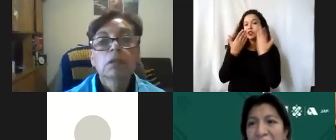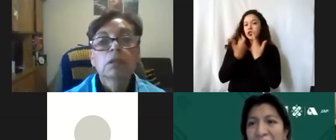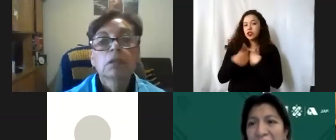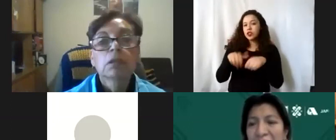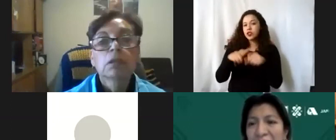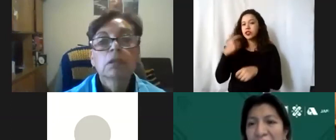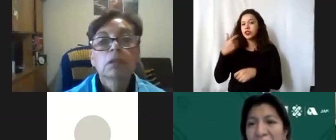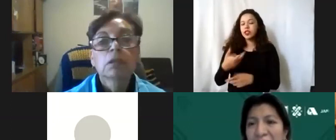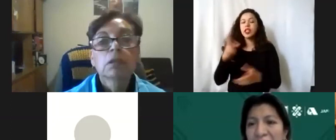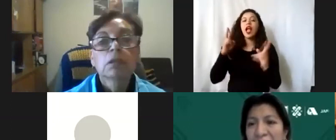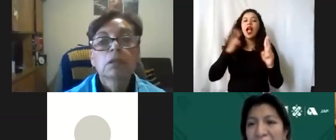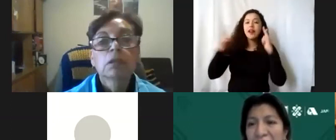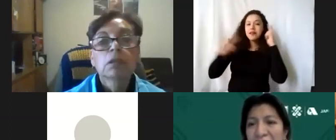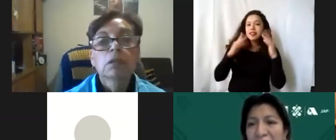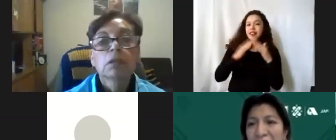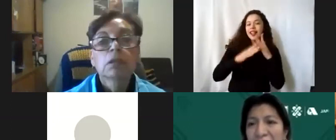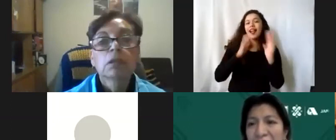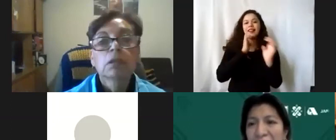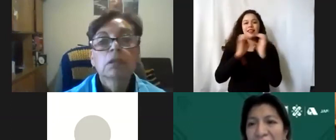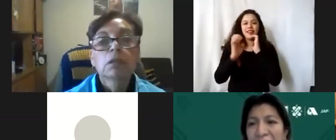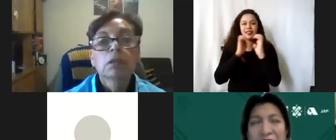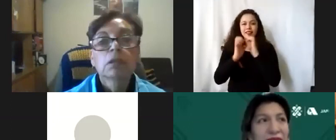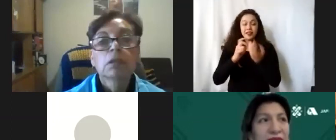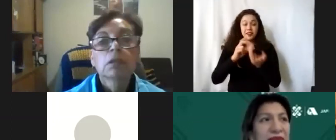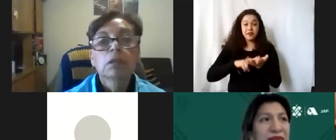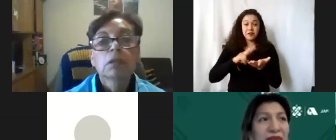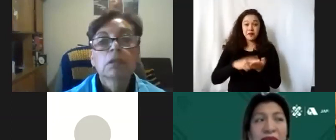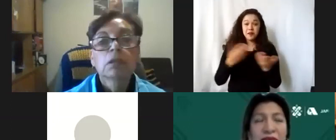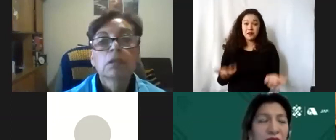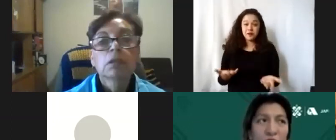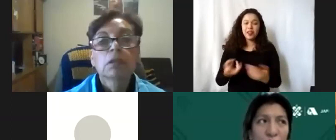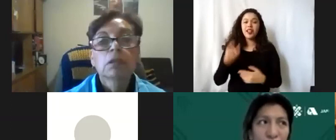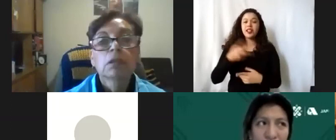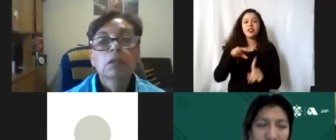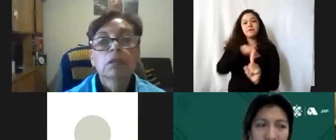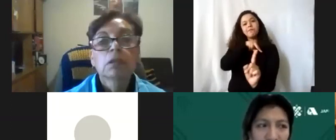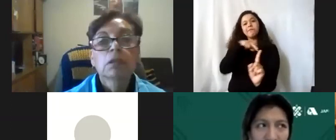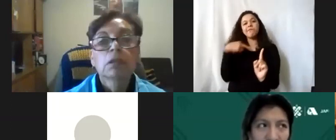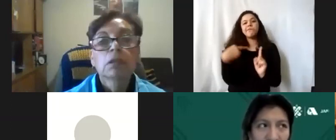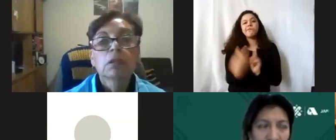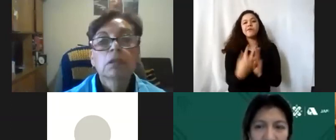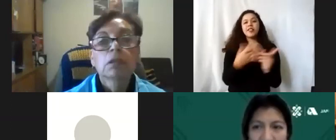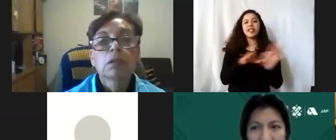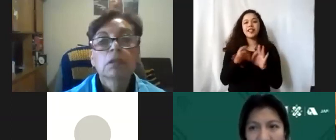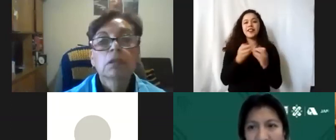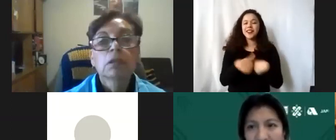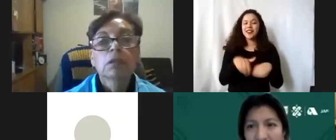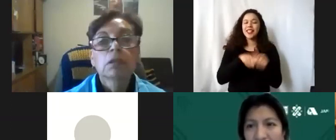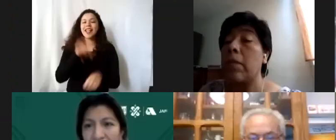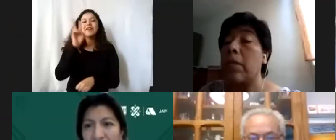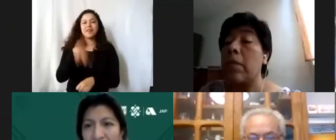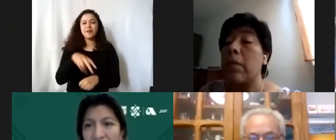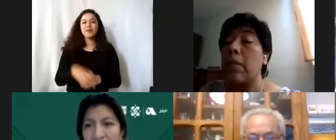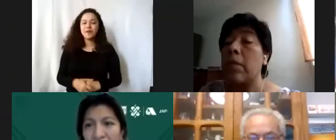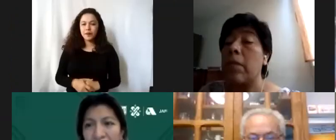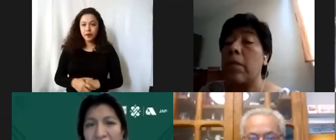visita domiciliaria, a la entrevista, verdaderamente son enfoques muy del trabajo social.